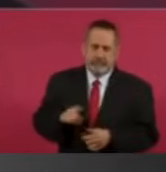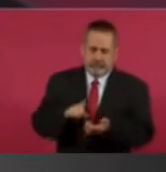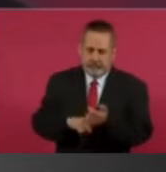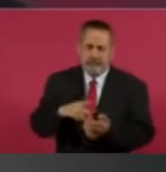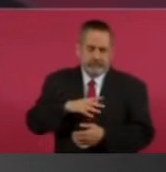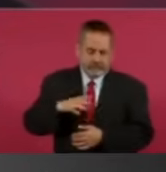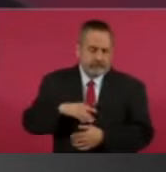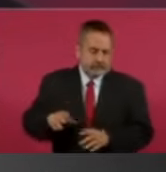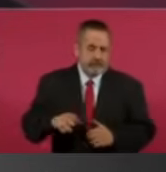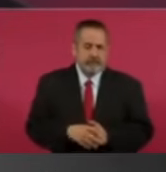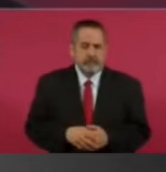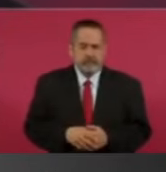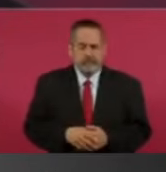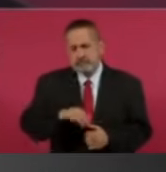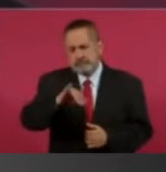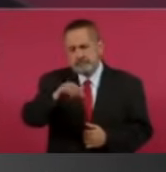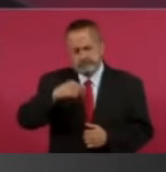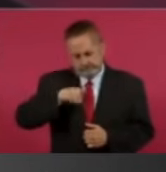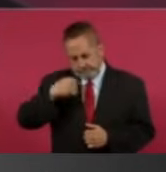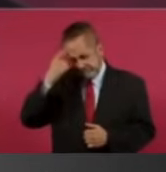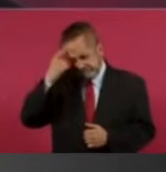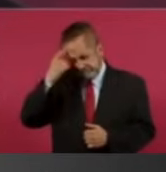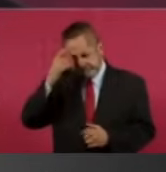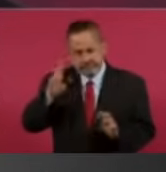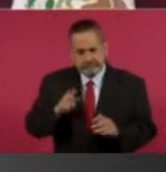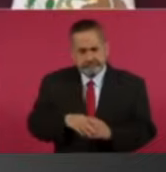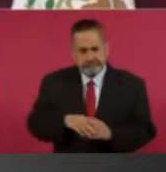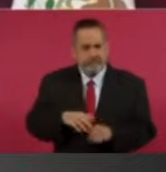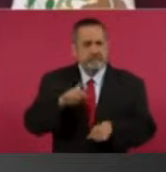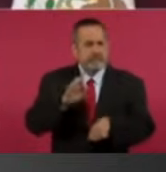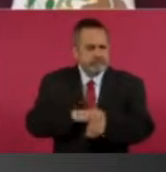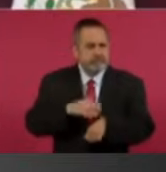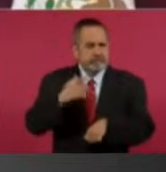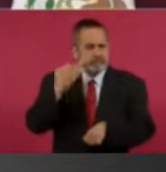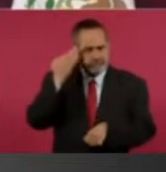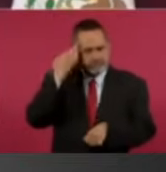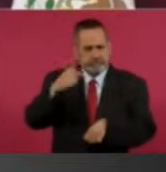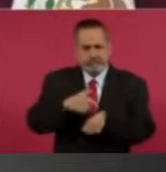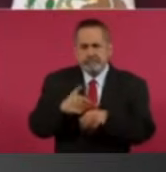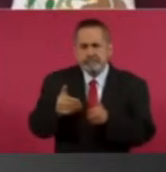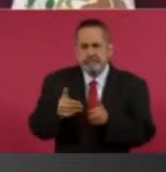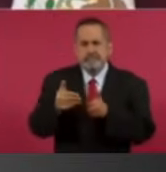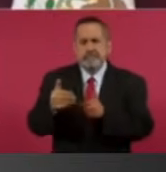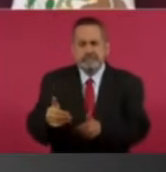Entonces, yo sí pienso que se dé más tiempo